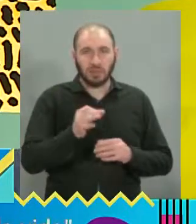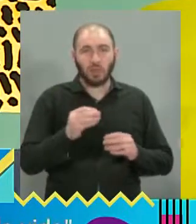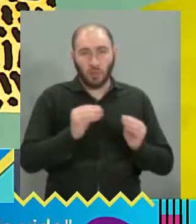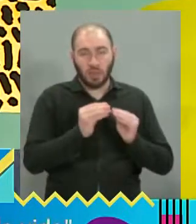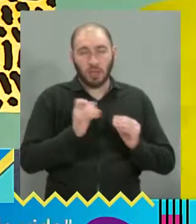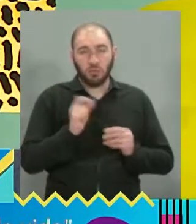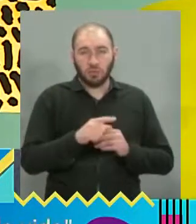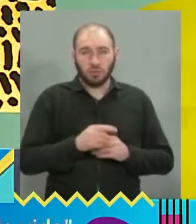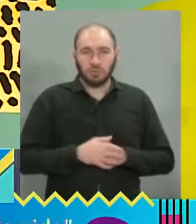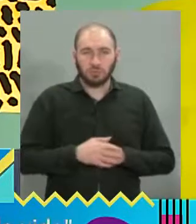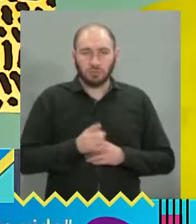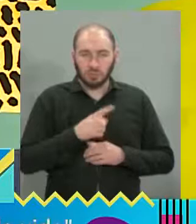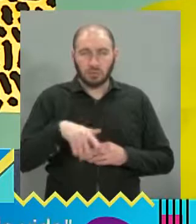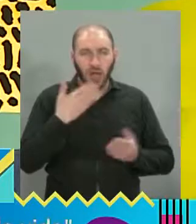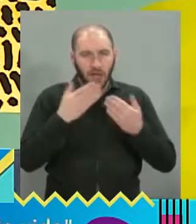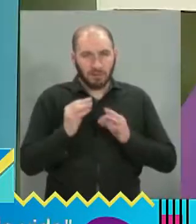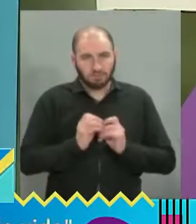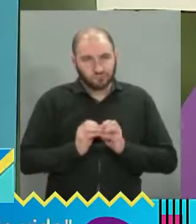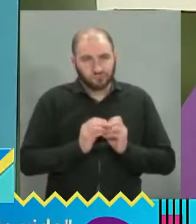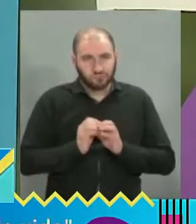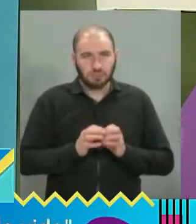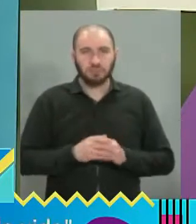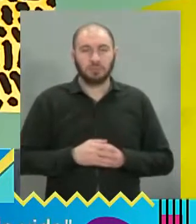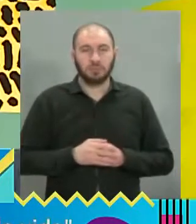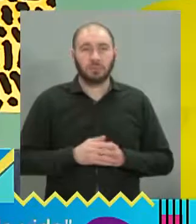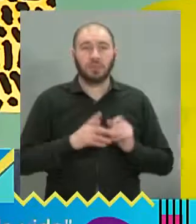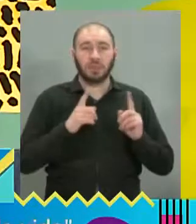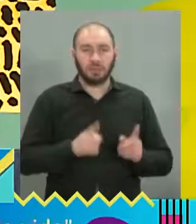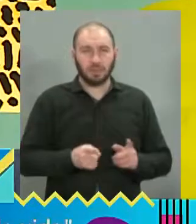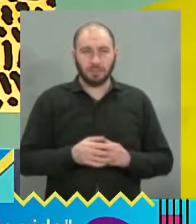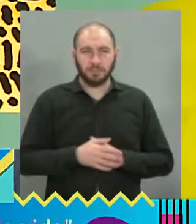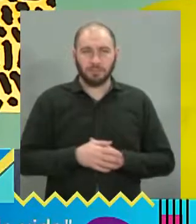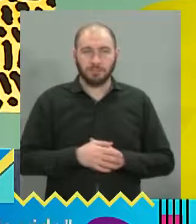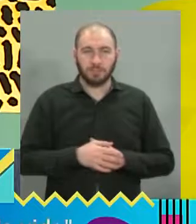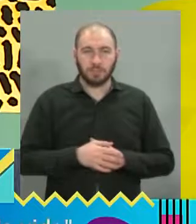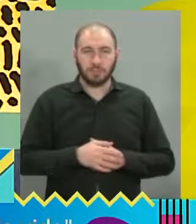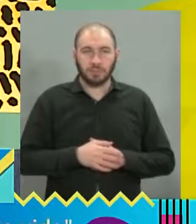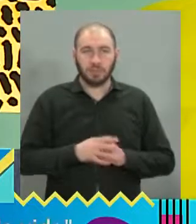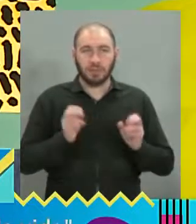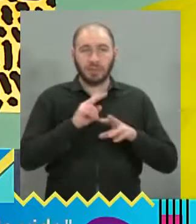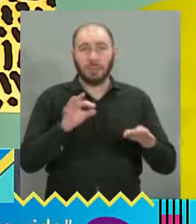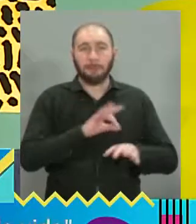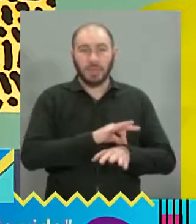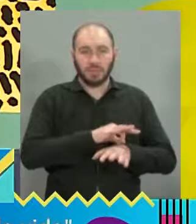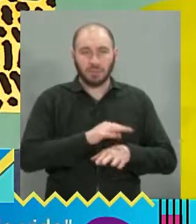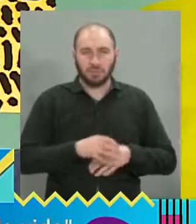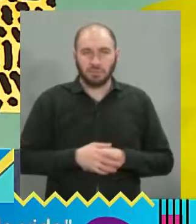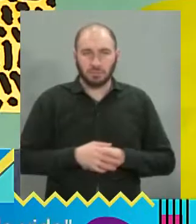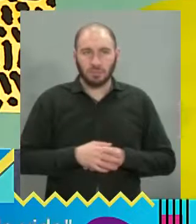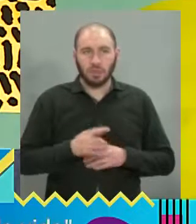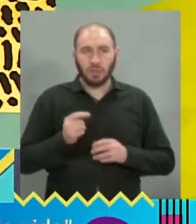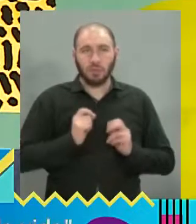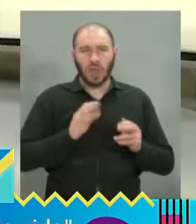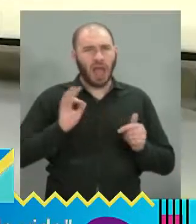propios compañeros y compañeras son los que hablan por detrás. Y ni hablar de la parte médica. Yo cuento,